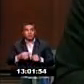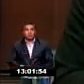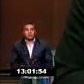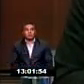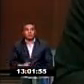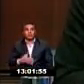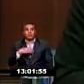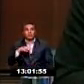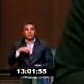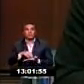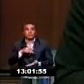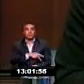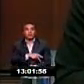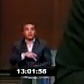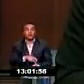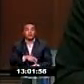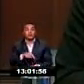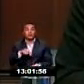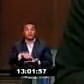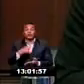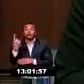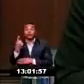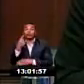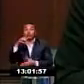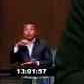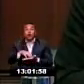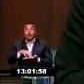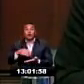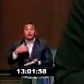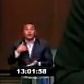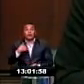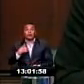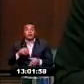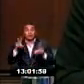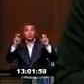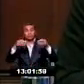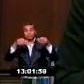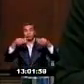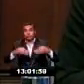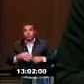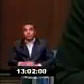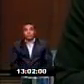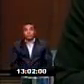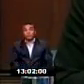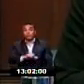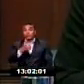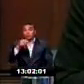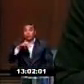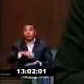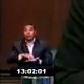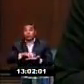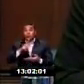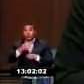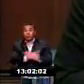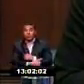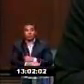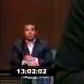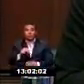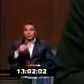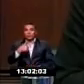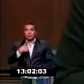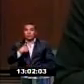la provincia de Pichincha. Estas son las únicas provincias en donde tenemos casos confirmados. En el resto de provincias del país no